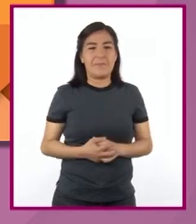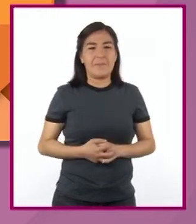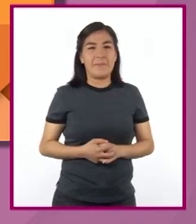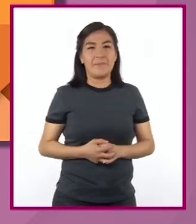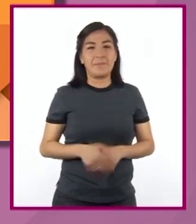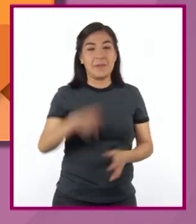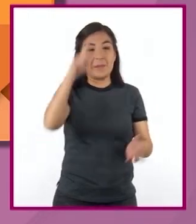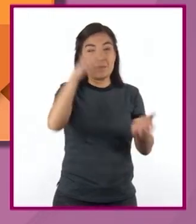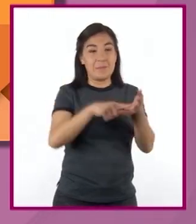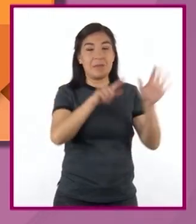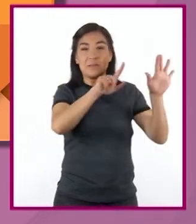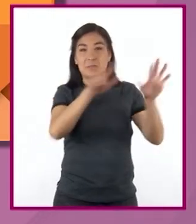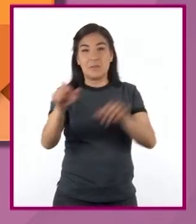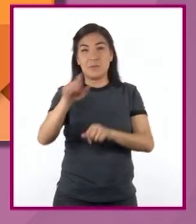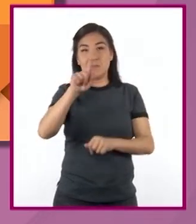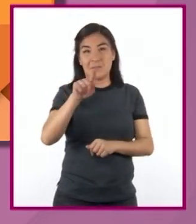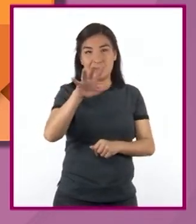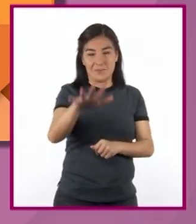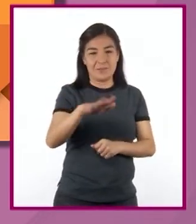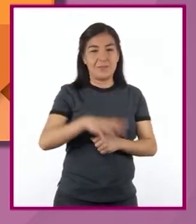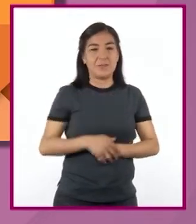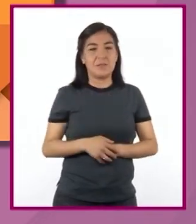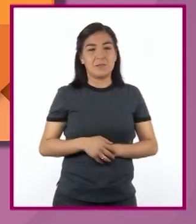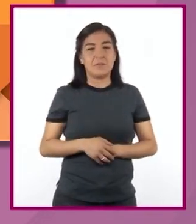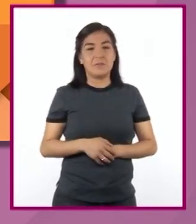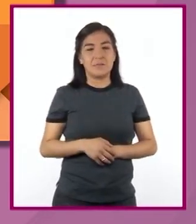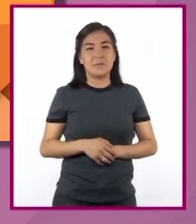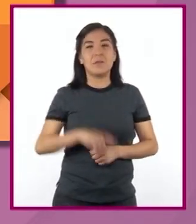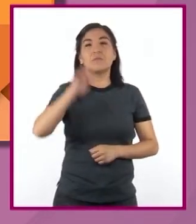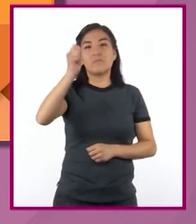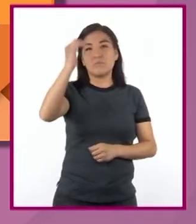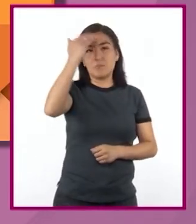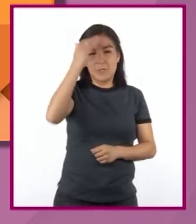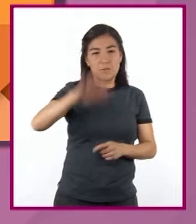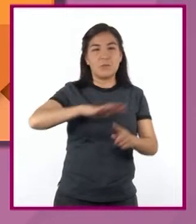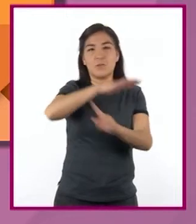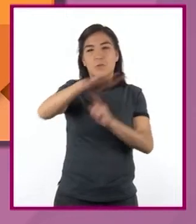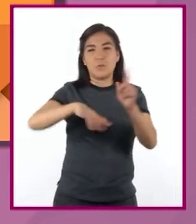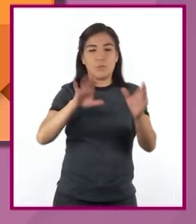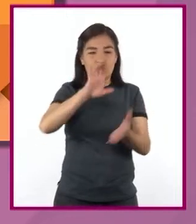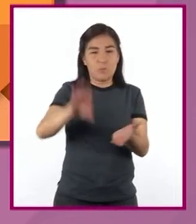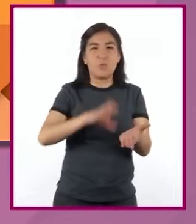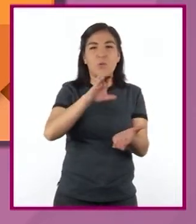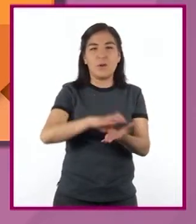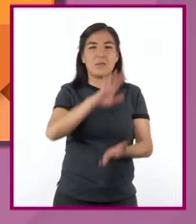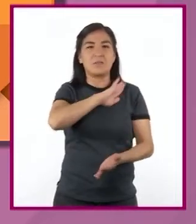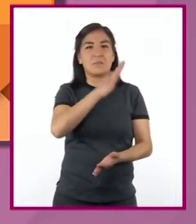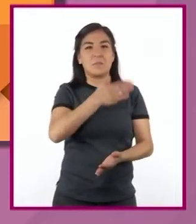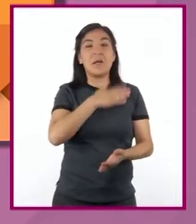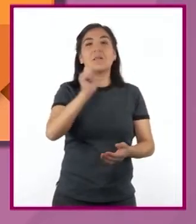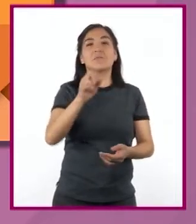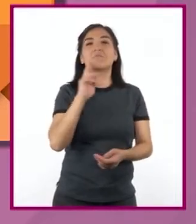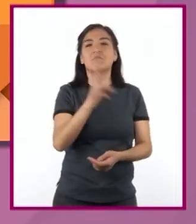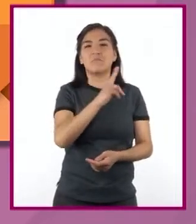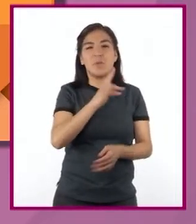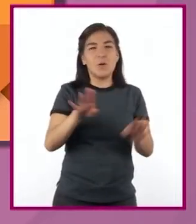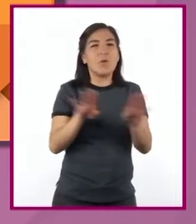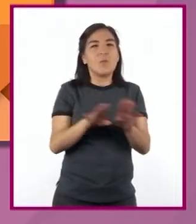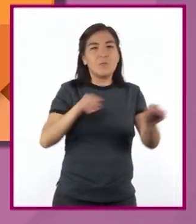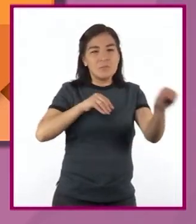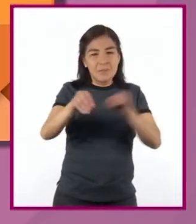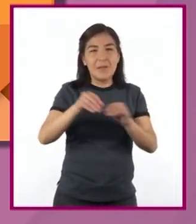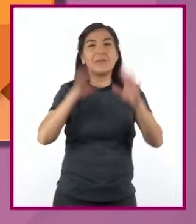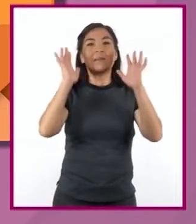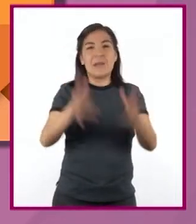En 1775 se conoció en las colonias españolas la noticia del inicio del movimiento de